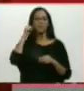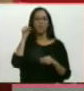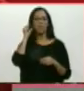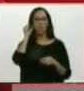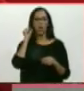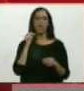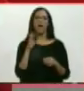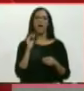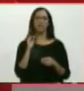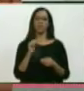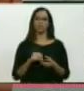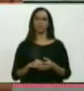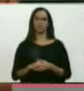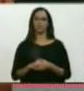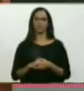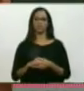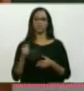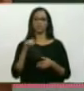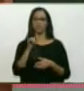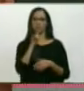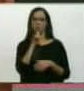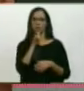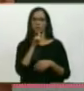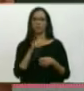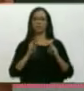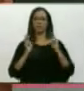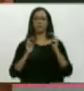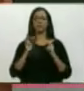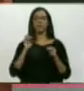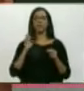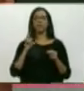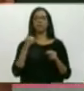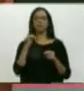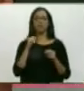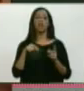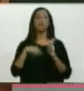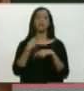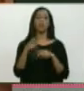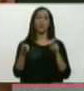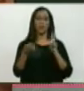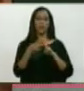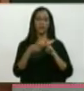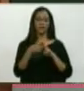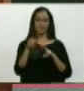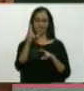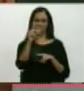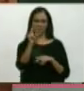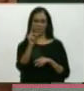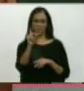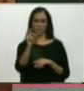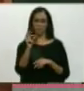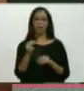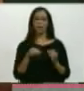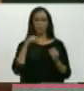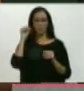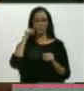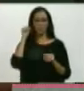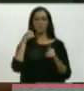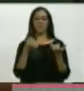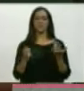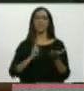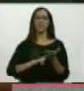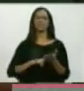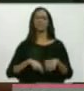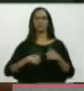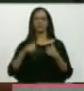Merlano declarando. Tenemos más información. El caso Merlano en ZK. Y después vamos a poner la etiqueta, la segunda etiqueta. Vamos con el otro video y ya regresamos